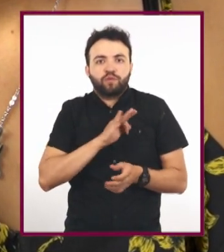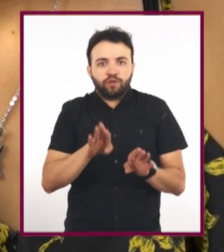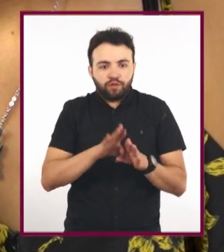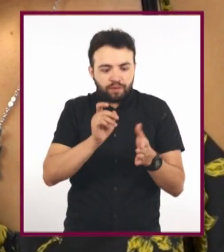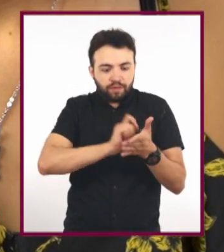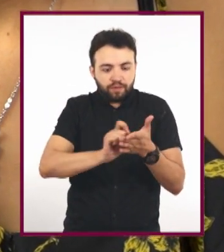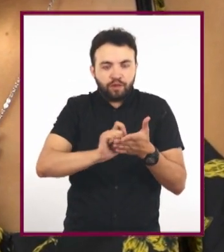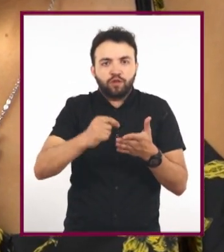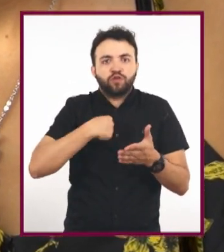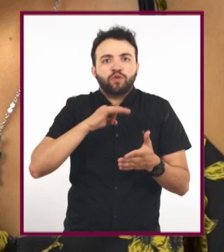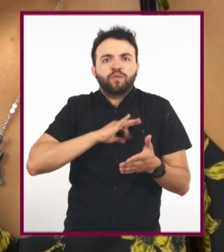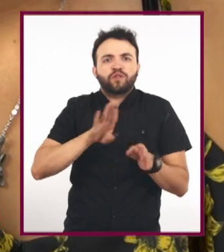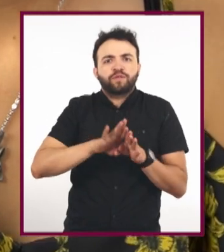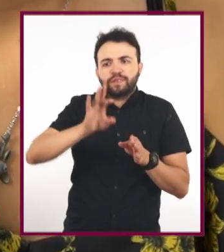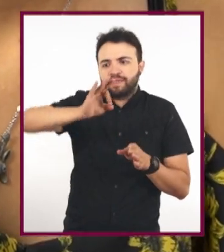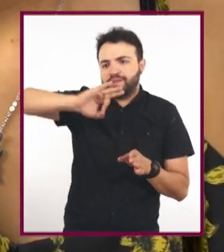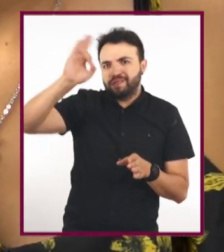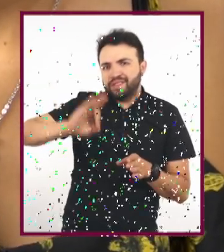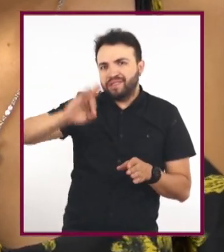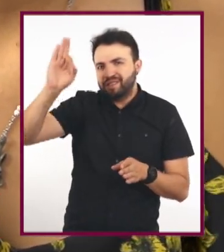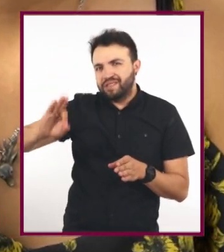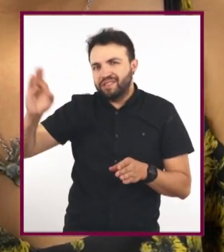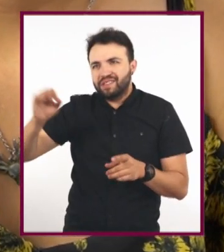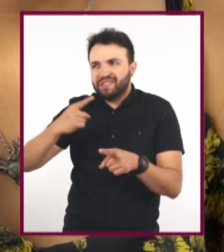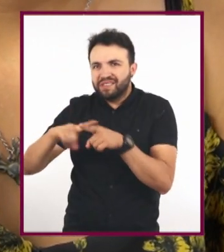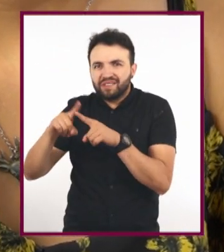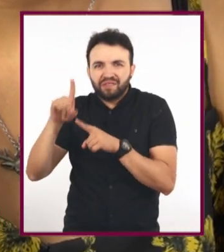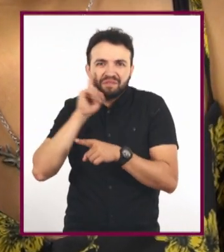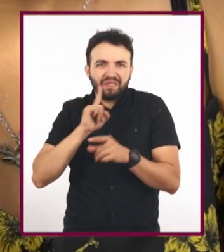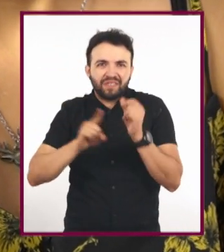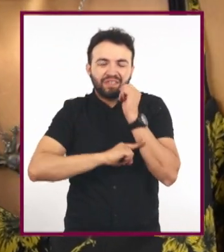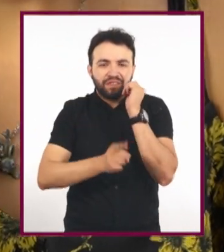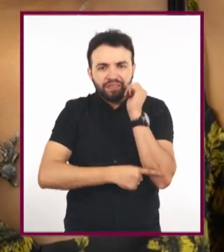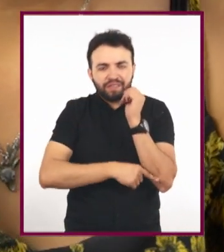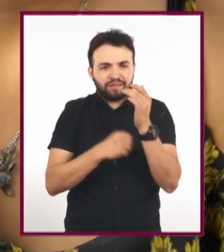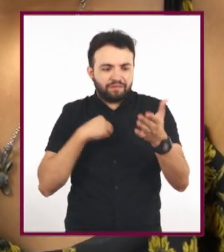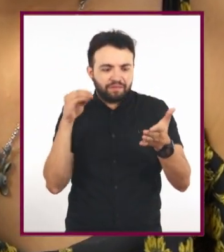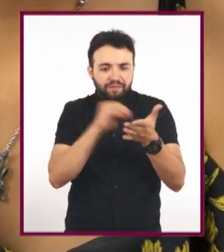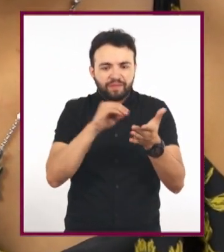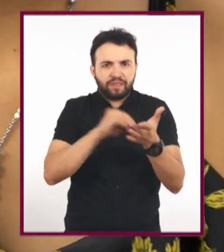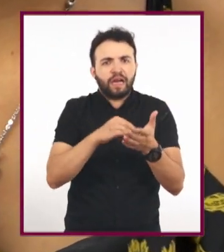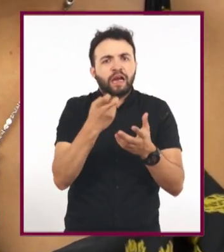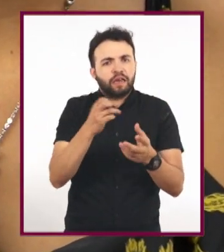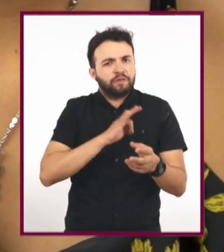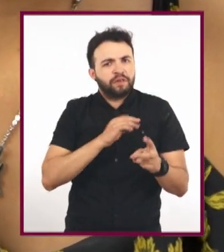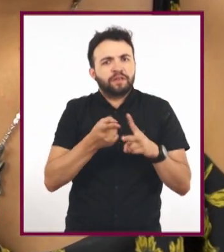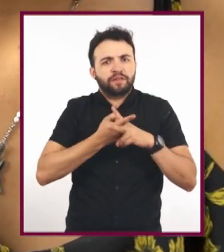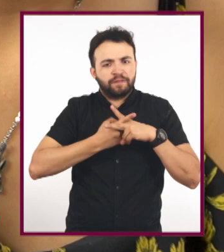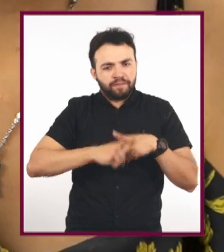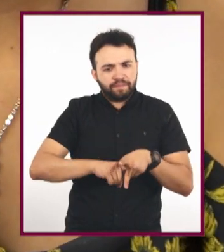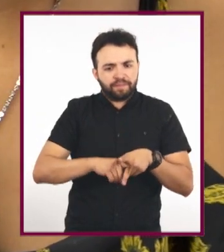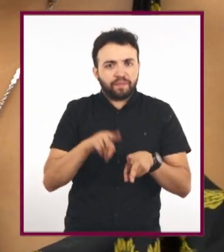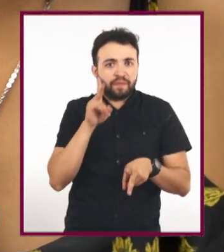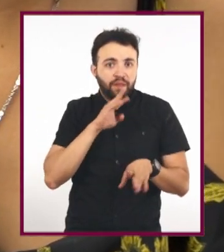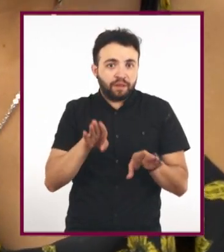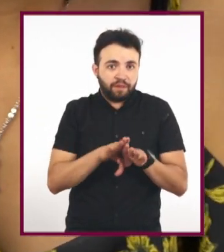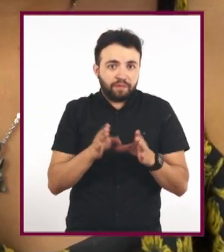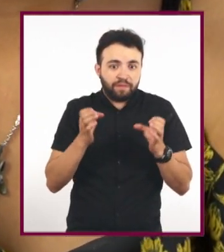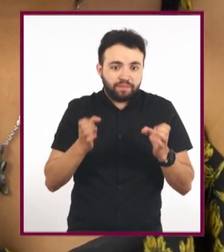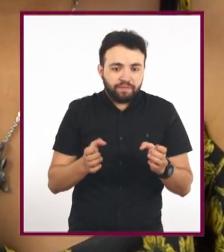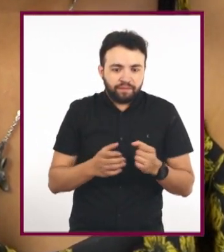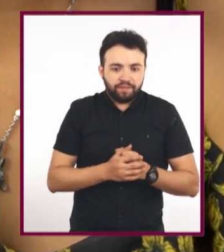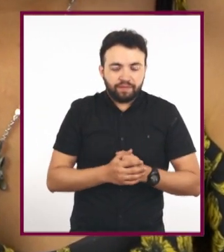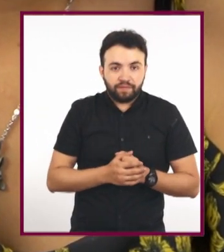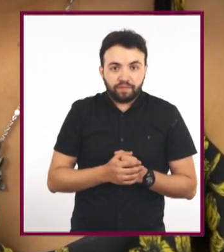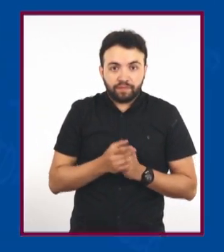late, puedo empezar a hacer la introducción y poner las cifras que me tienen súper mega espantado. Sí, pa. Con eso podemos empezar. Y nos hablamos al rato